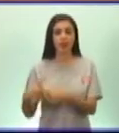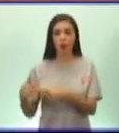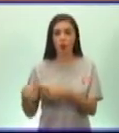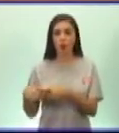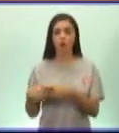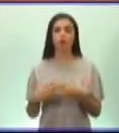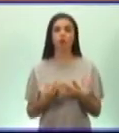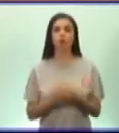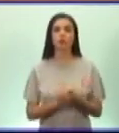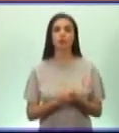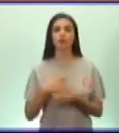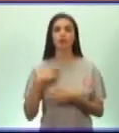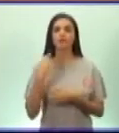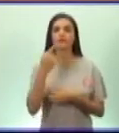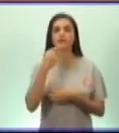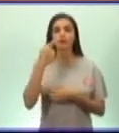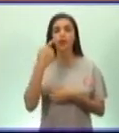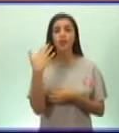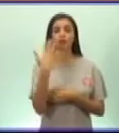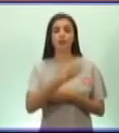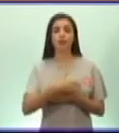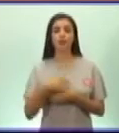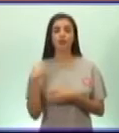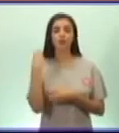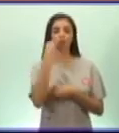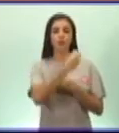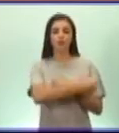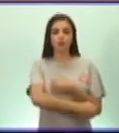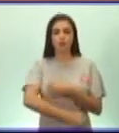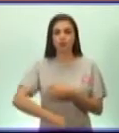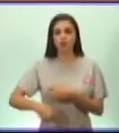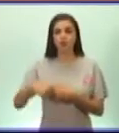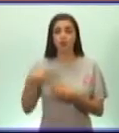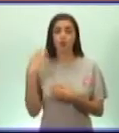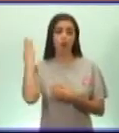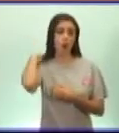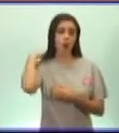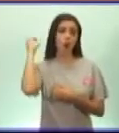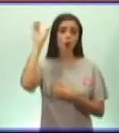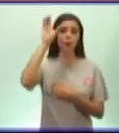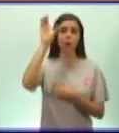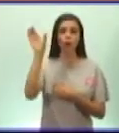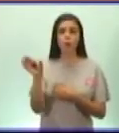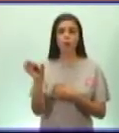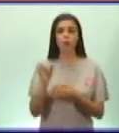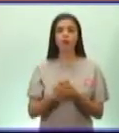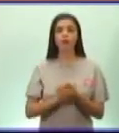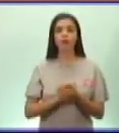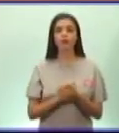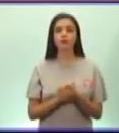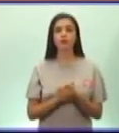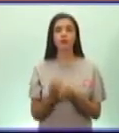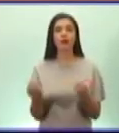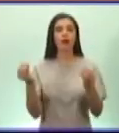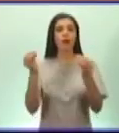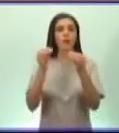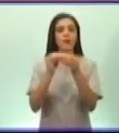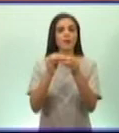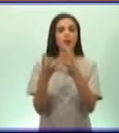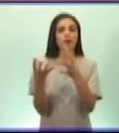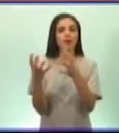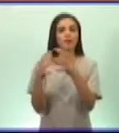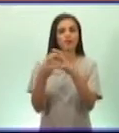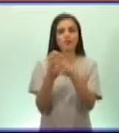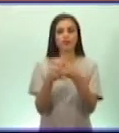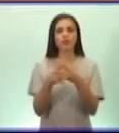el oxígeno y el dióxido de carbono que llegan a los pulmones. Por tanto, ya está conectado con